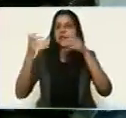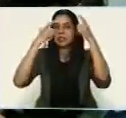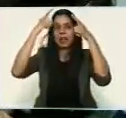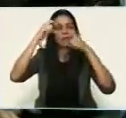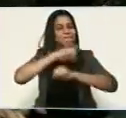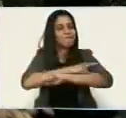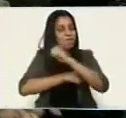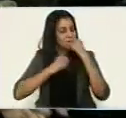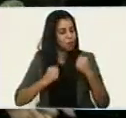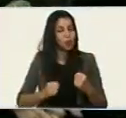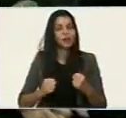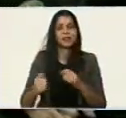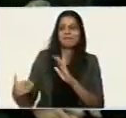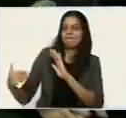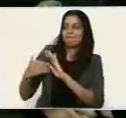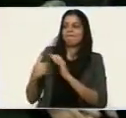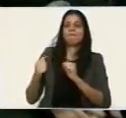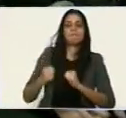Ni coquito nos hacían.